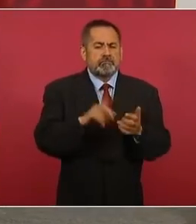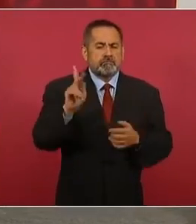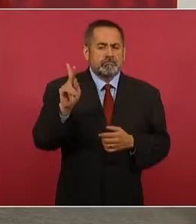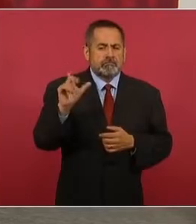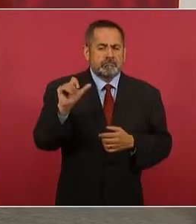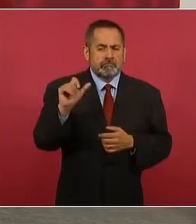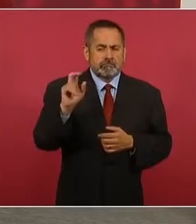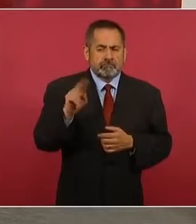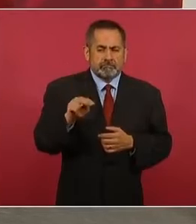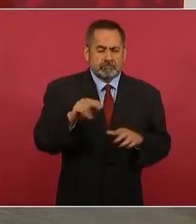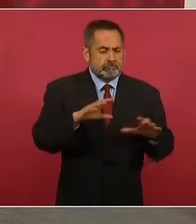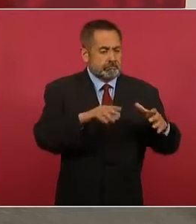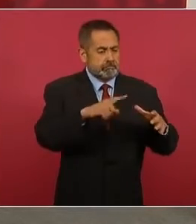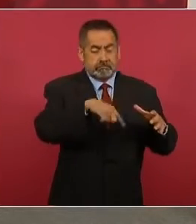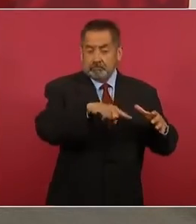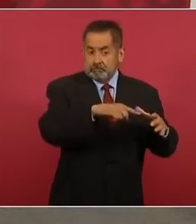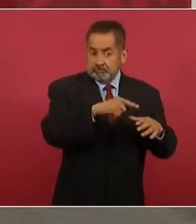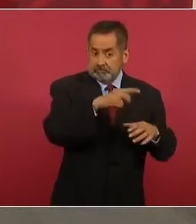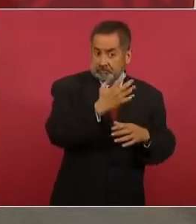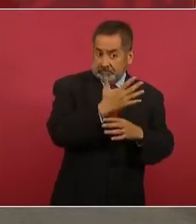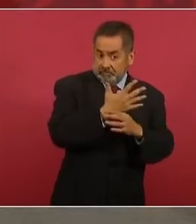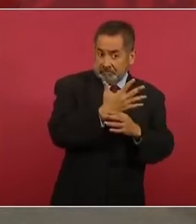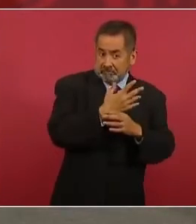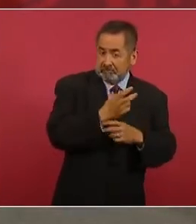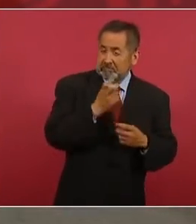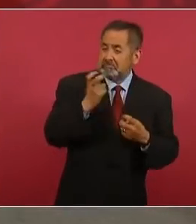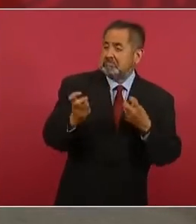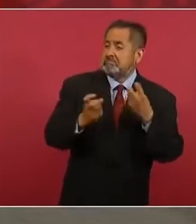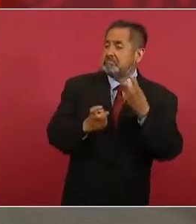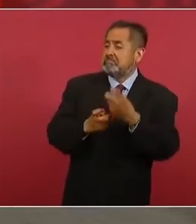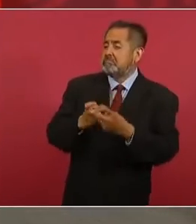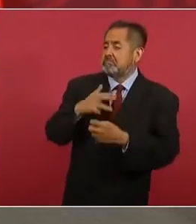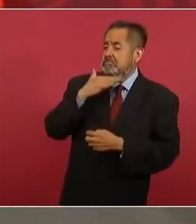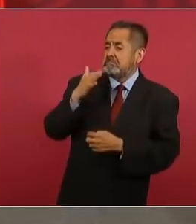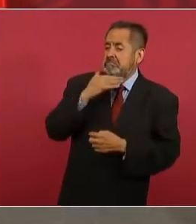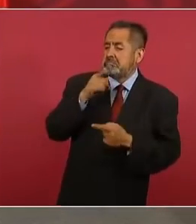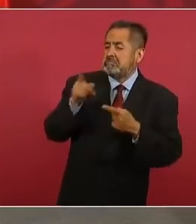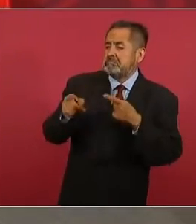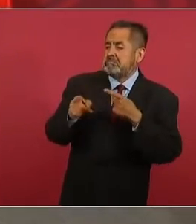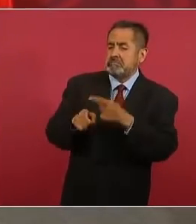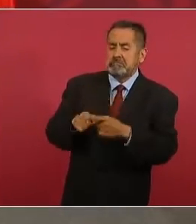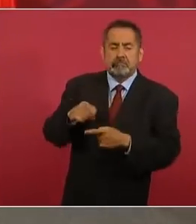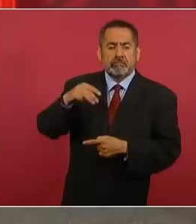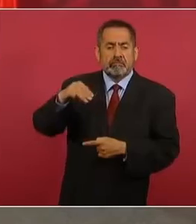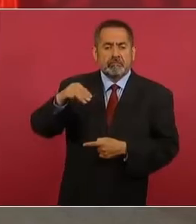los que acusaban de corrupción a los Moreira?